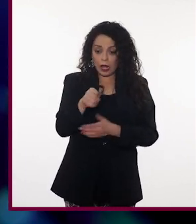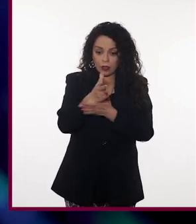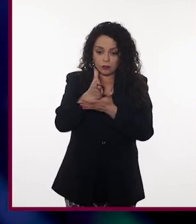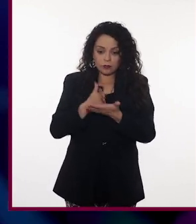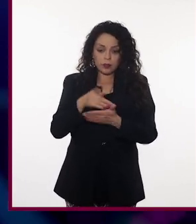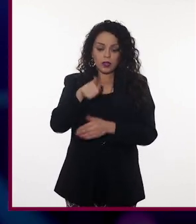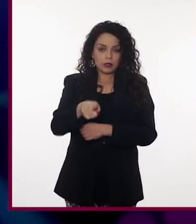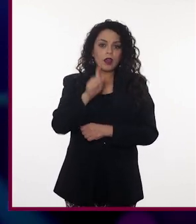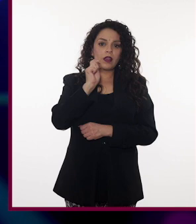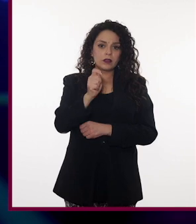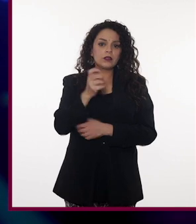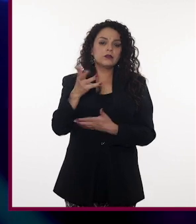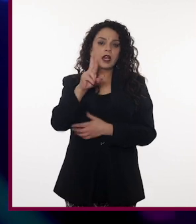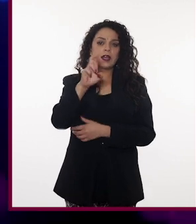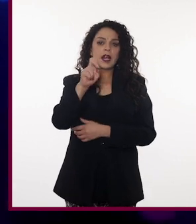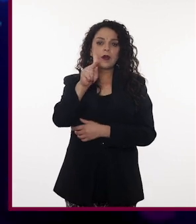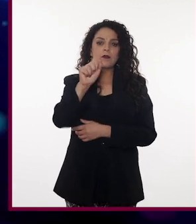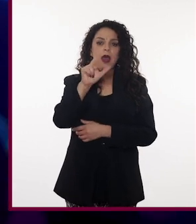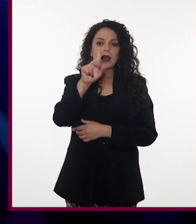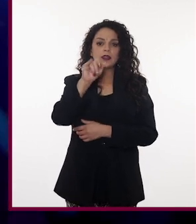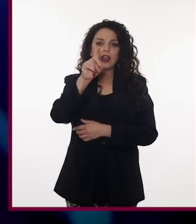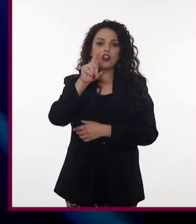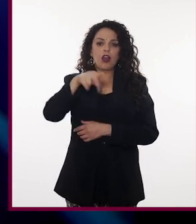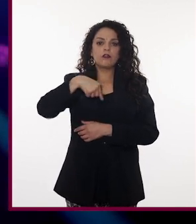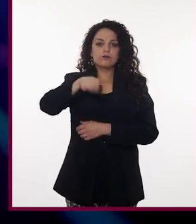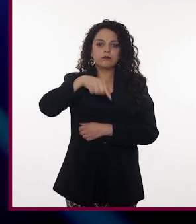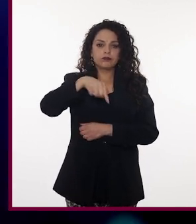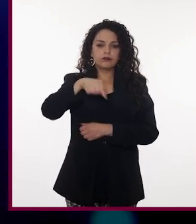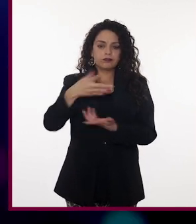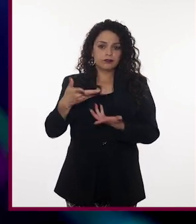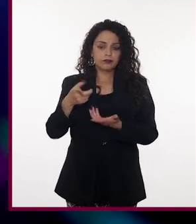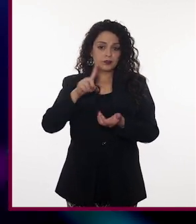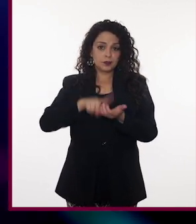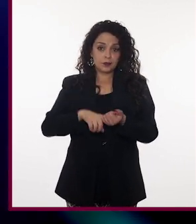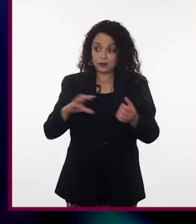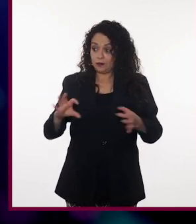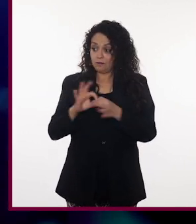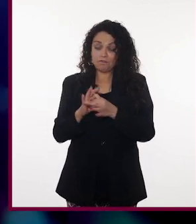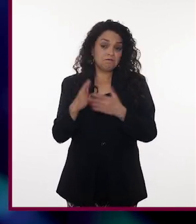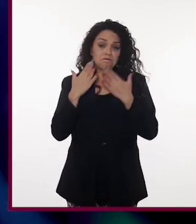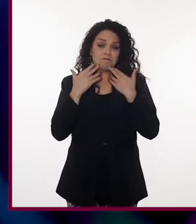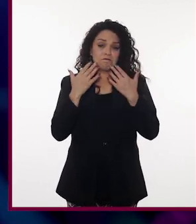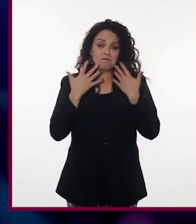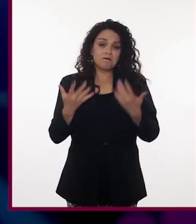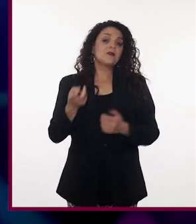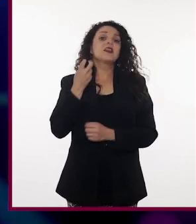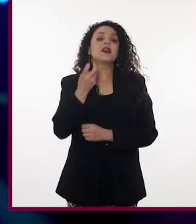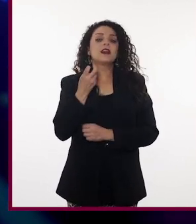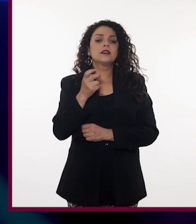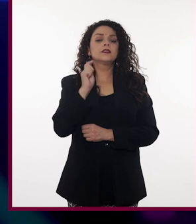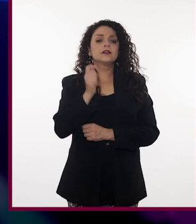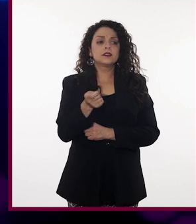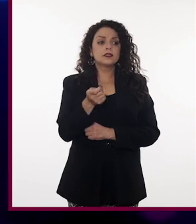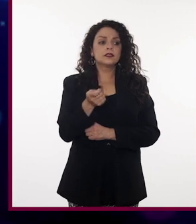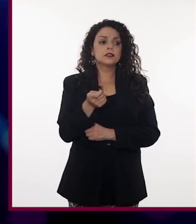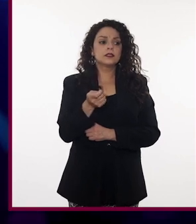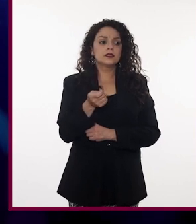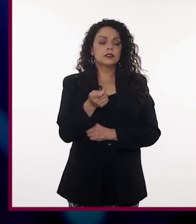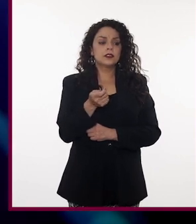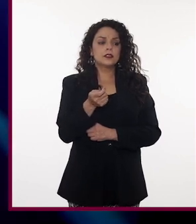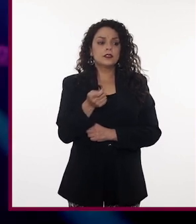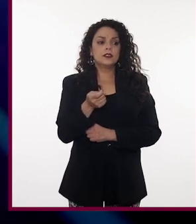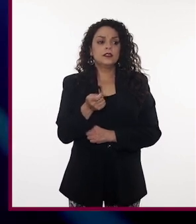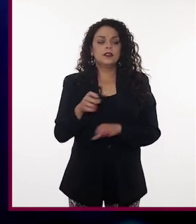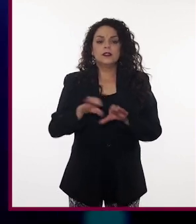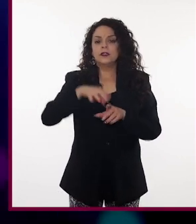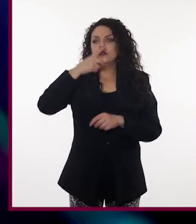entre empresa y repartidor realmente no existe. En ese sentido, se ha vendido como